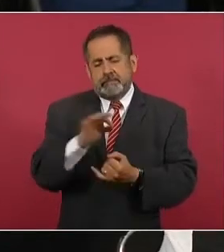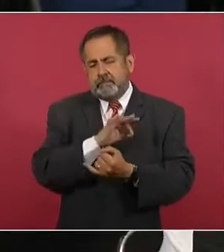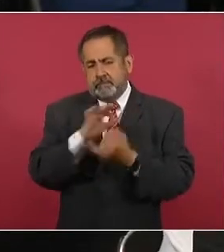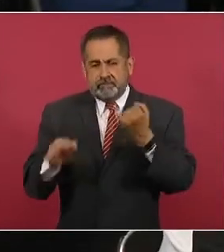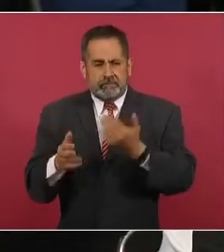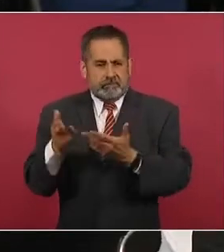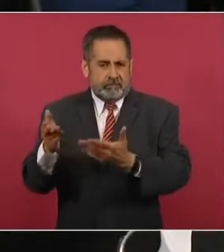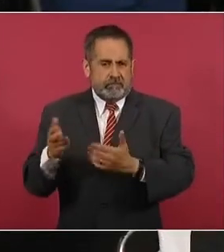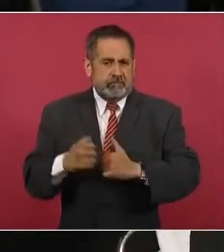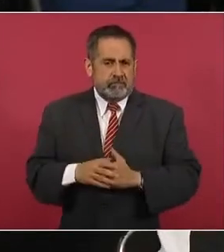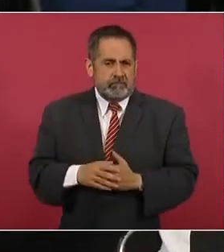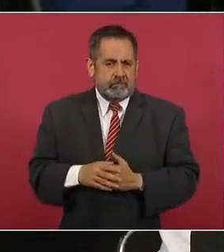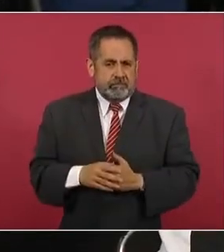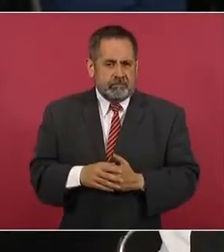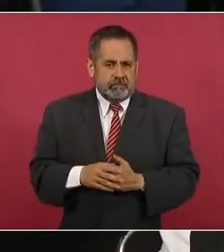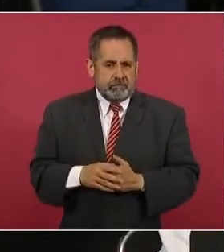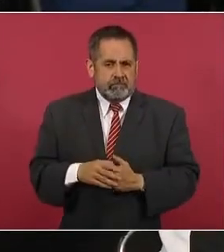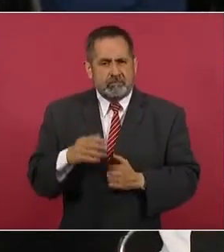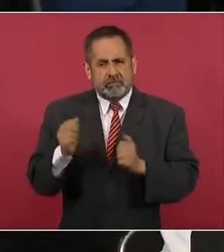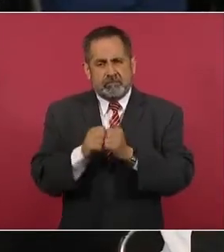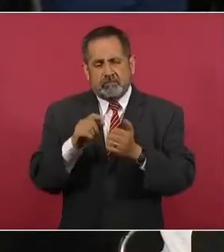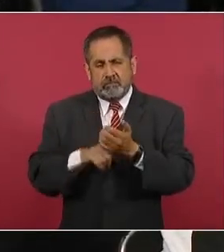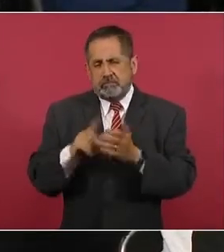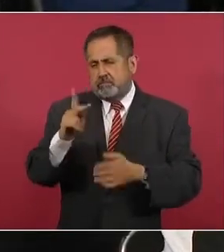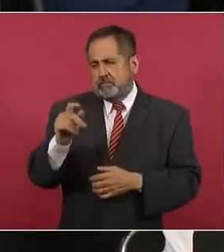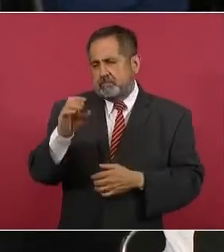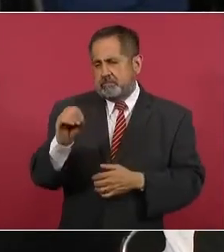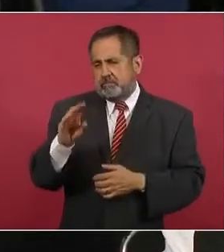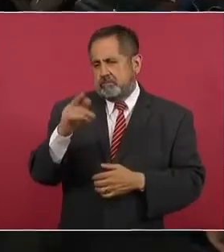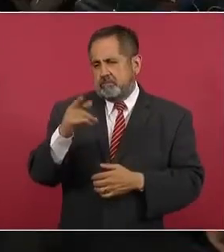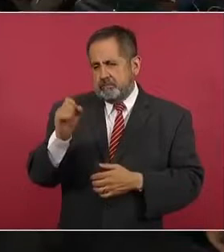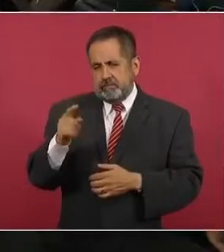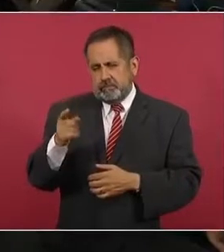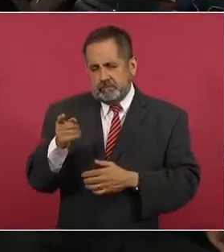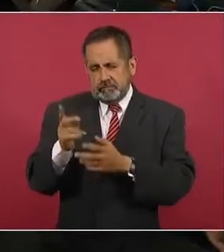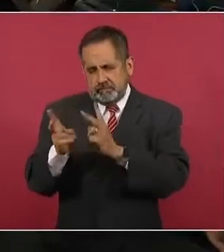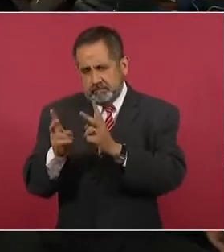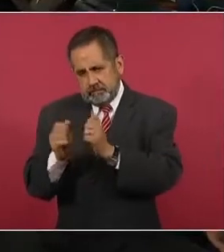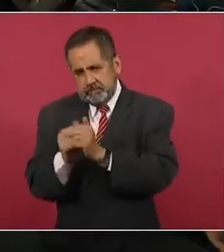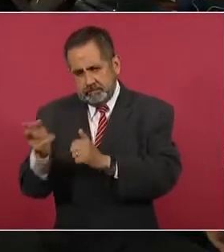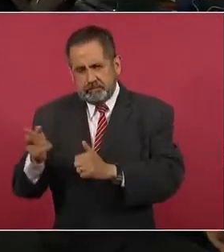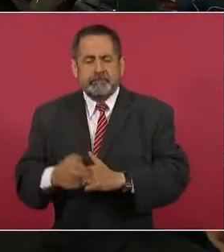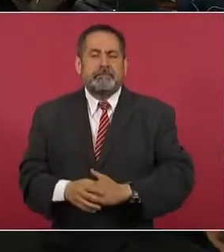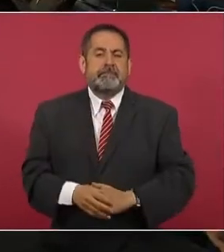finalmente hasta con Pablo Gómez. Muy bien.